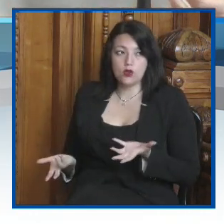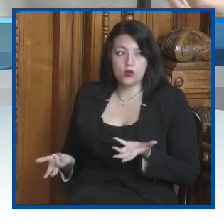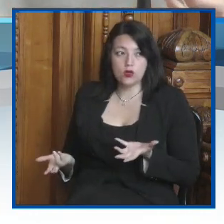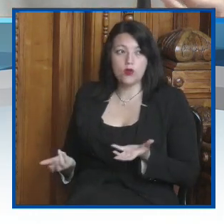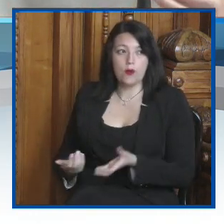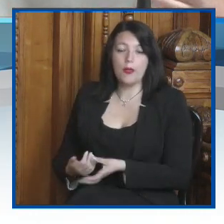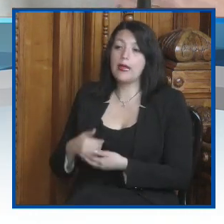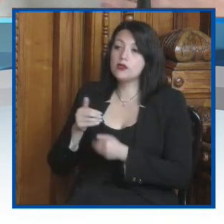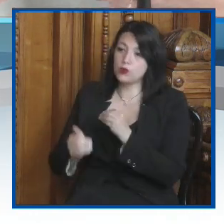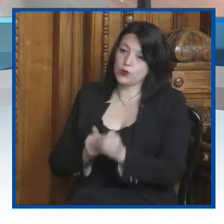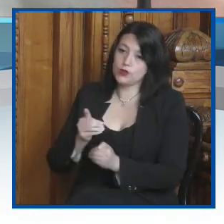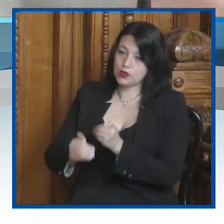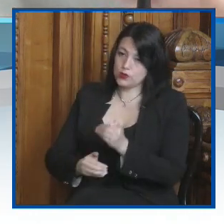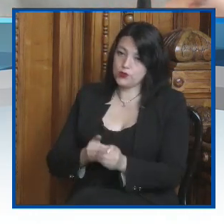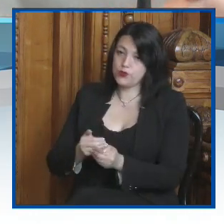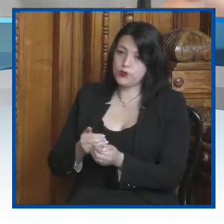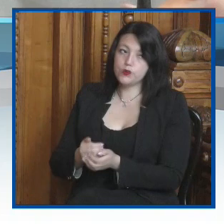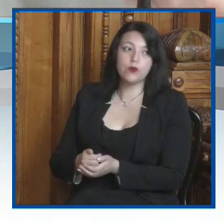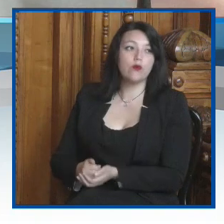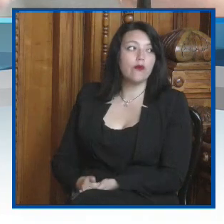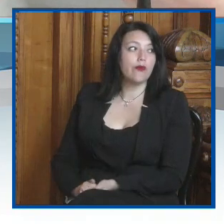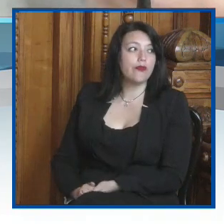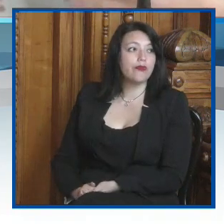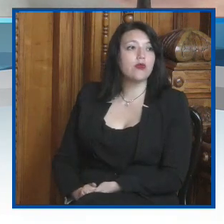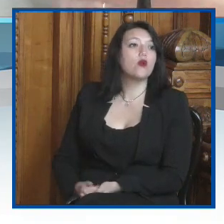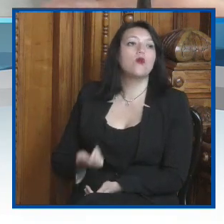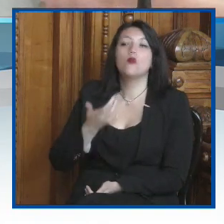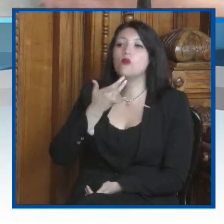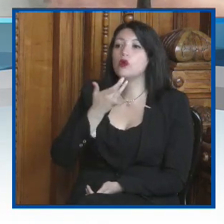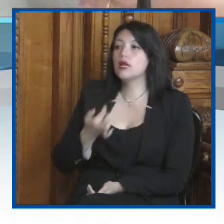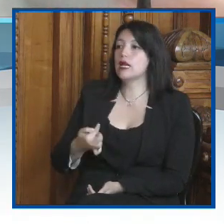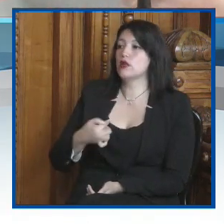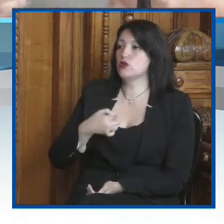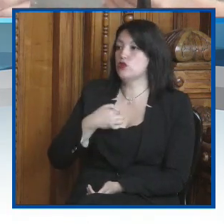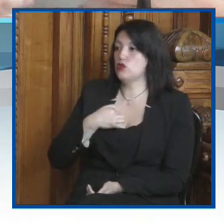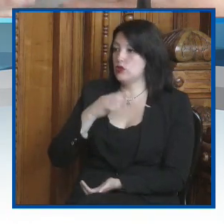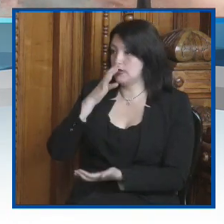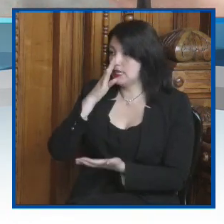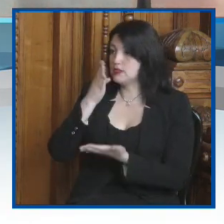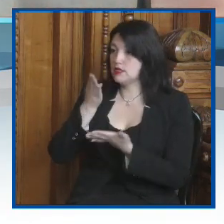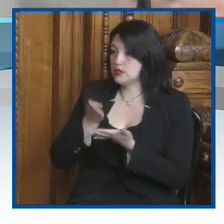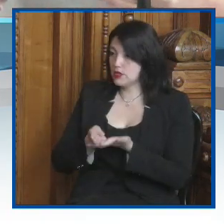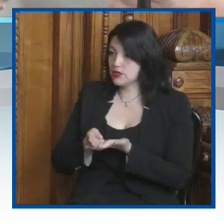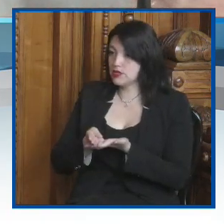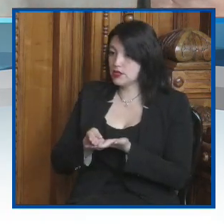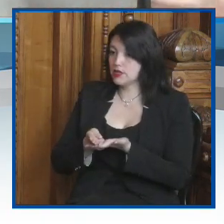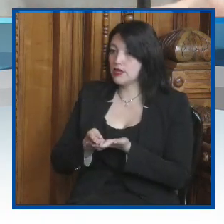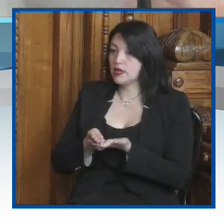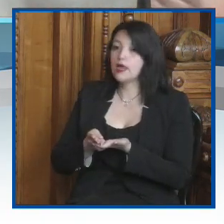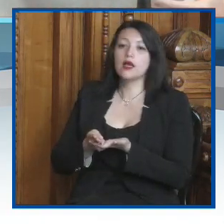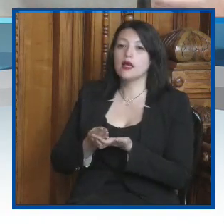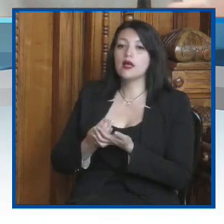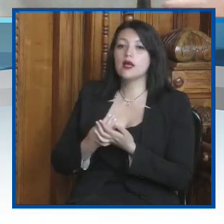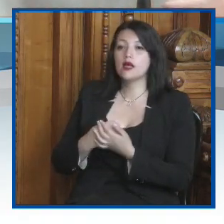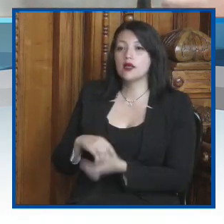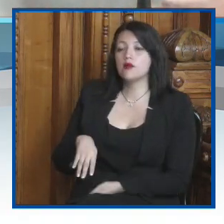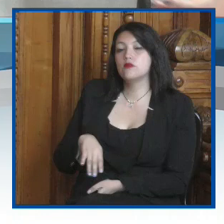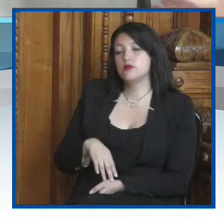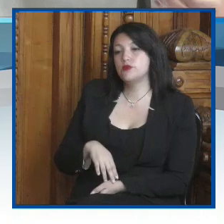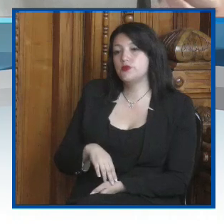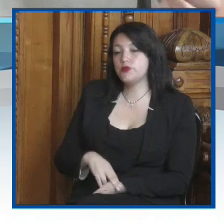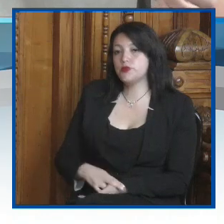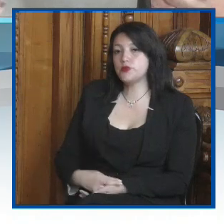su proceso. ¿Y por qué yo tomo la decisión que tomo y por qué fundamentos y